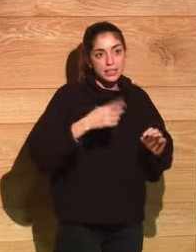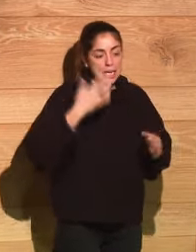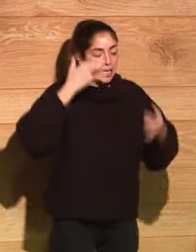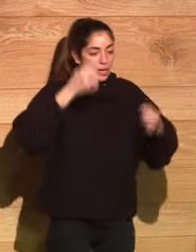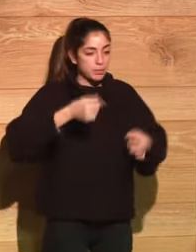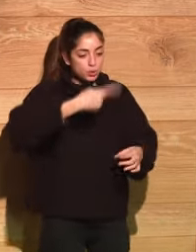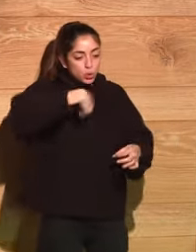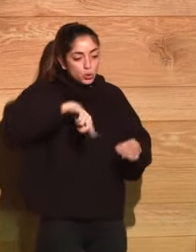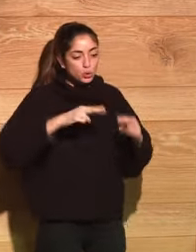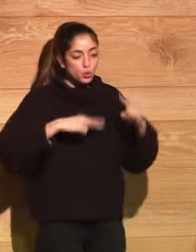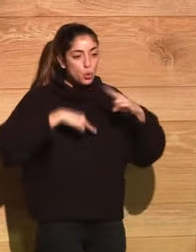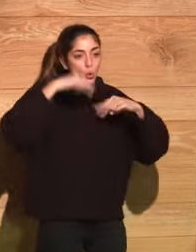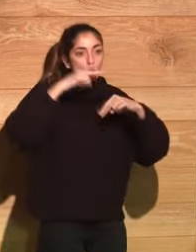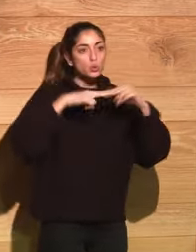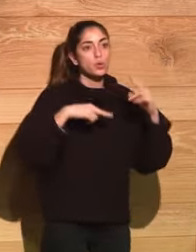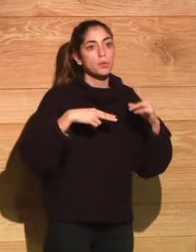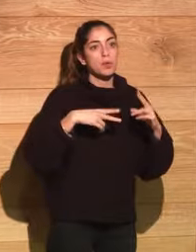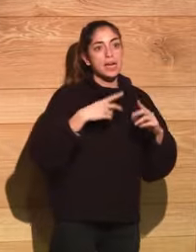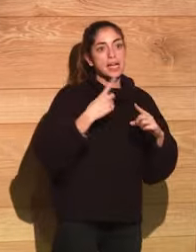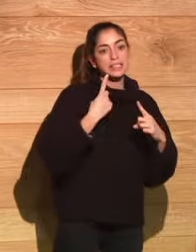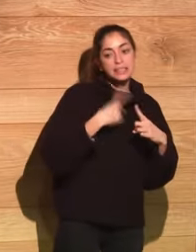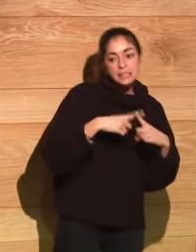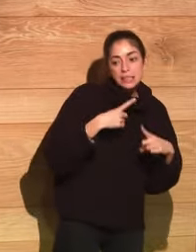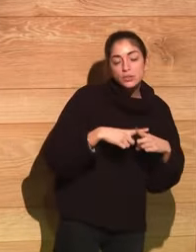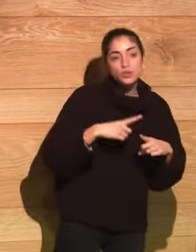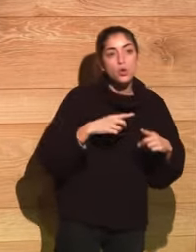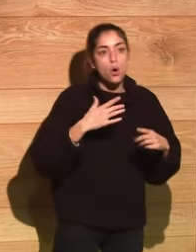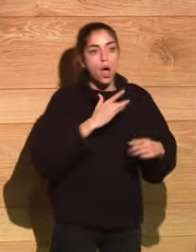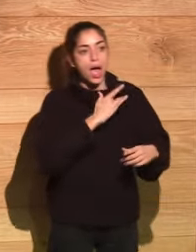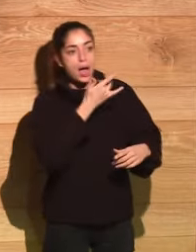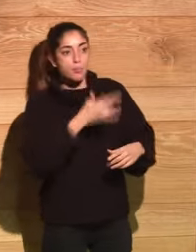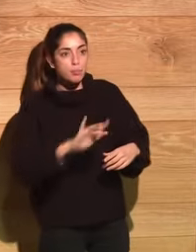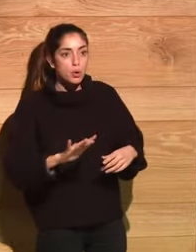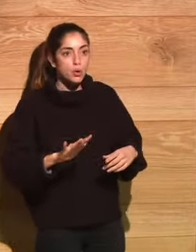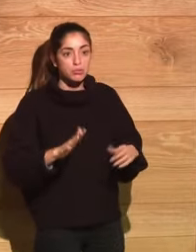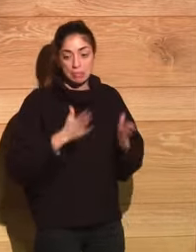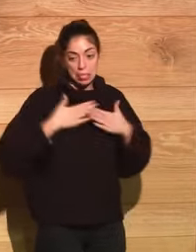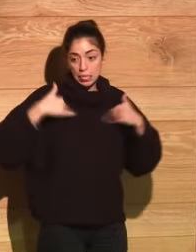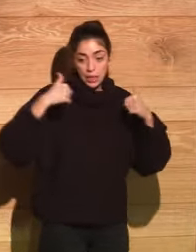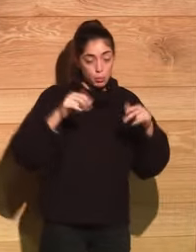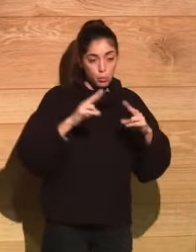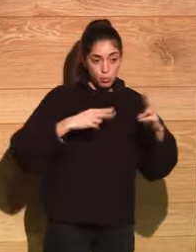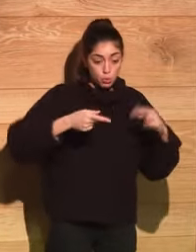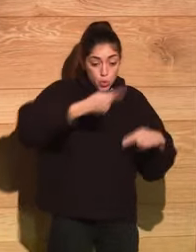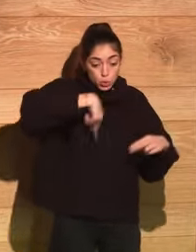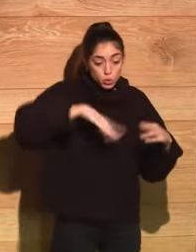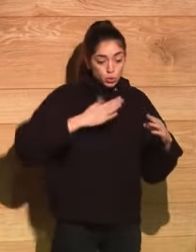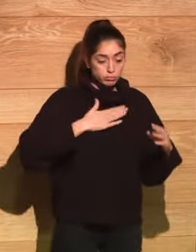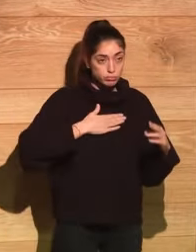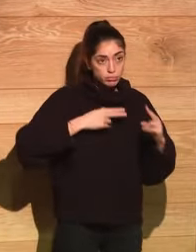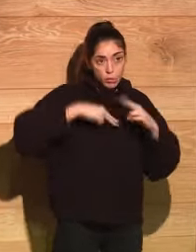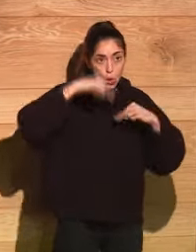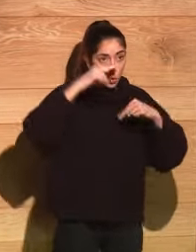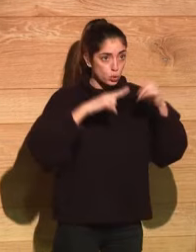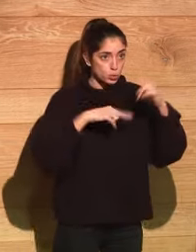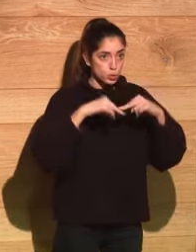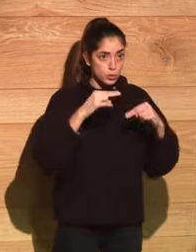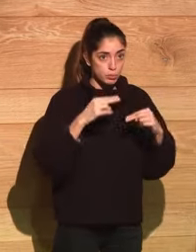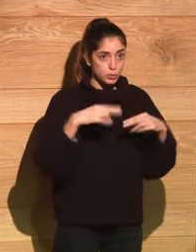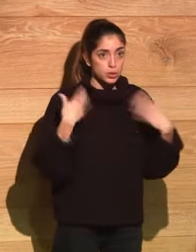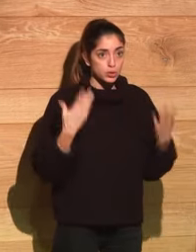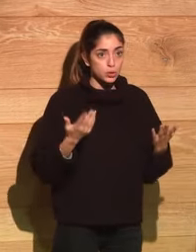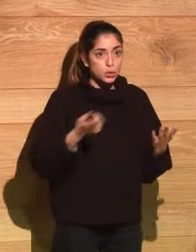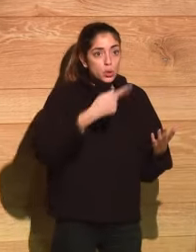nuestra sexualidad y construimos nuestro amor y construimos lo que quiera que seamos, porque en el fondo de todo no somos nada, en el fondo de todo